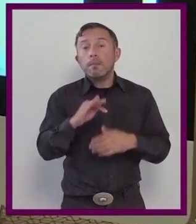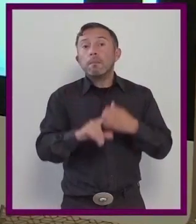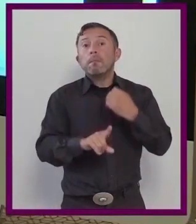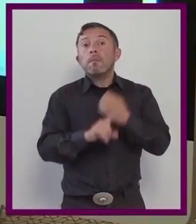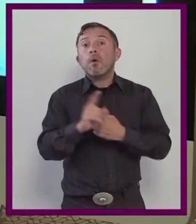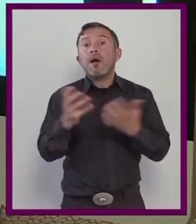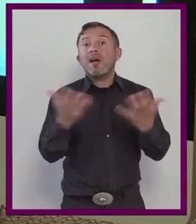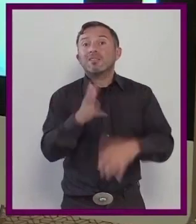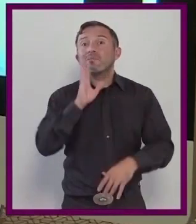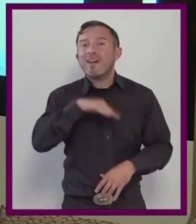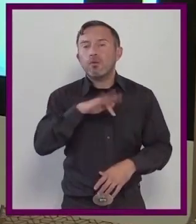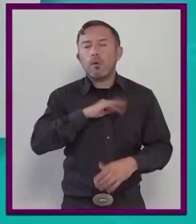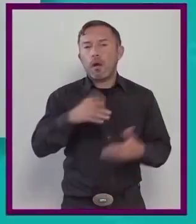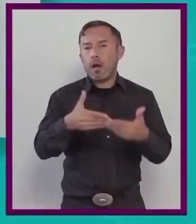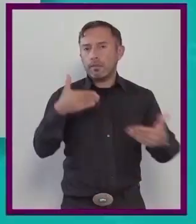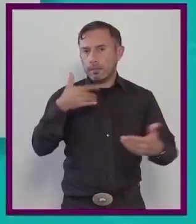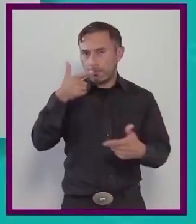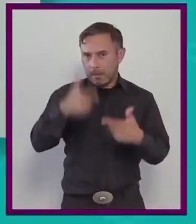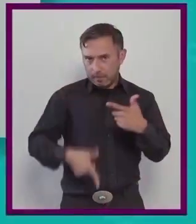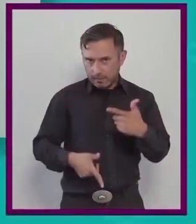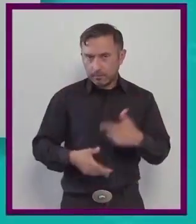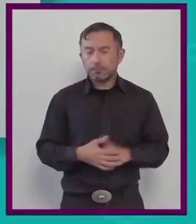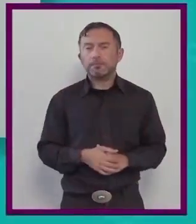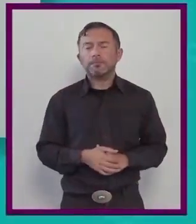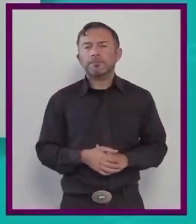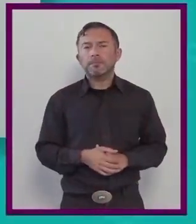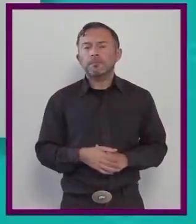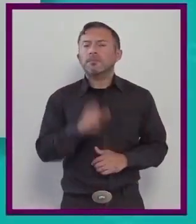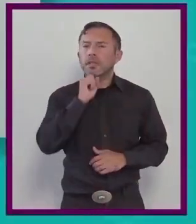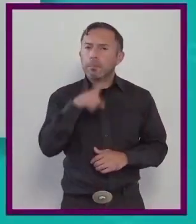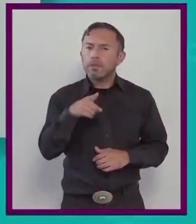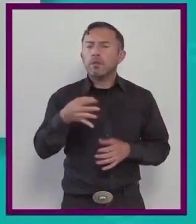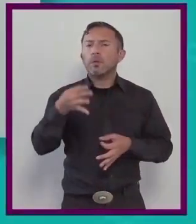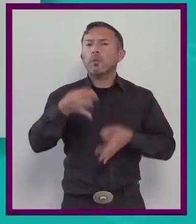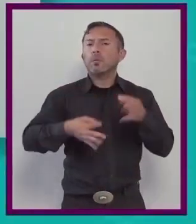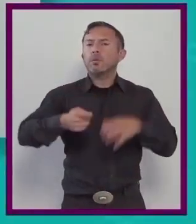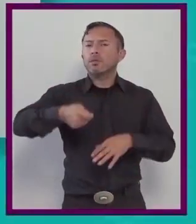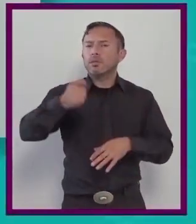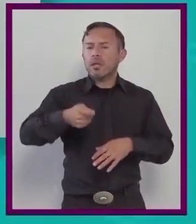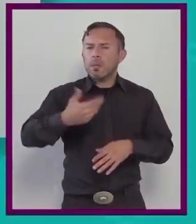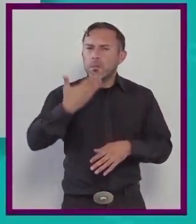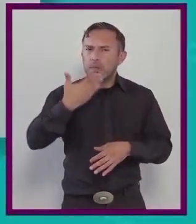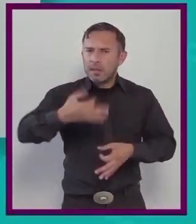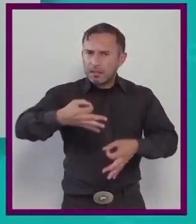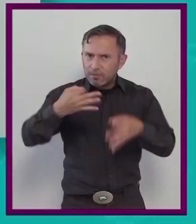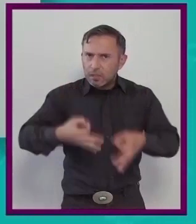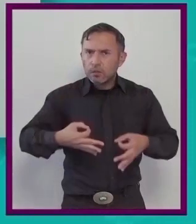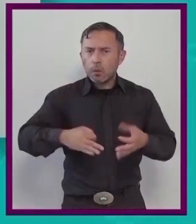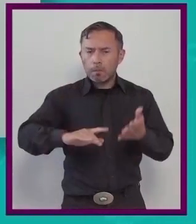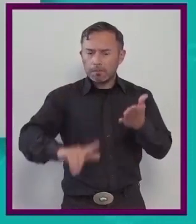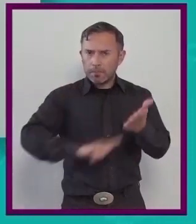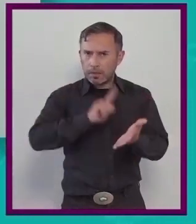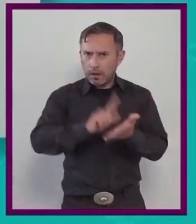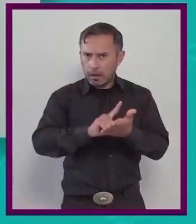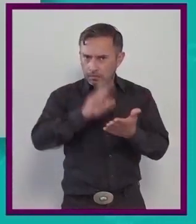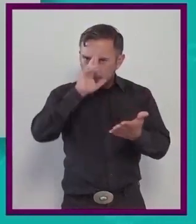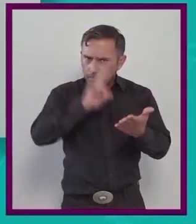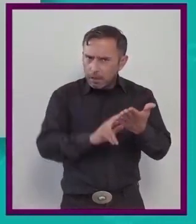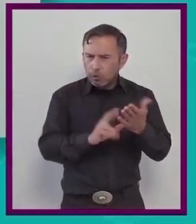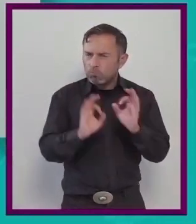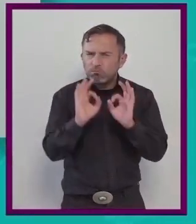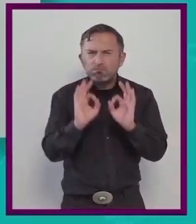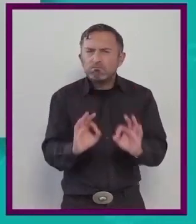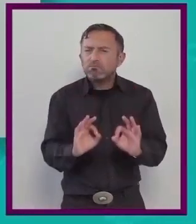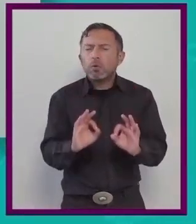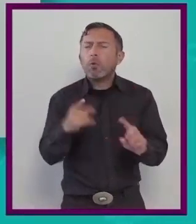actualizarnos, que es la prevención del delito. También debemos de establecer que la procuración de justicia eficaz, efectiva,